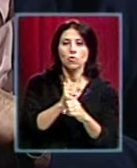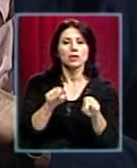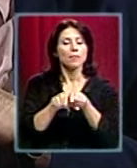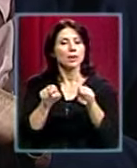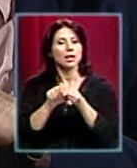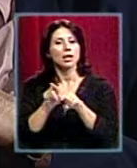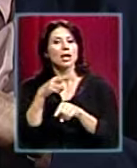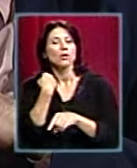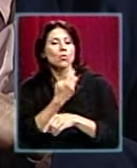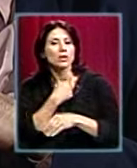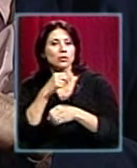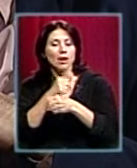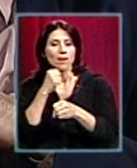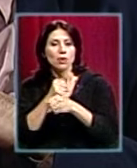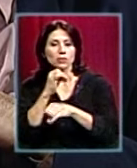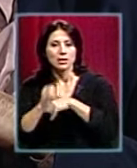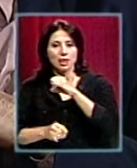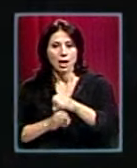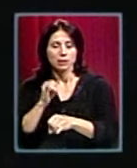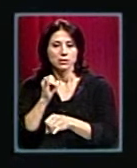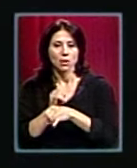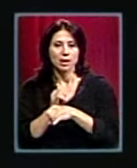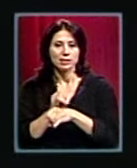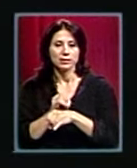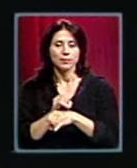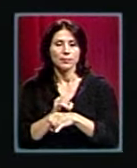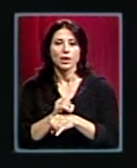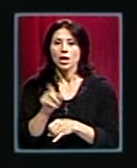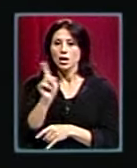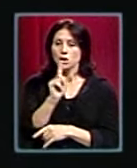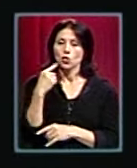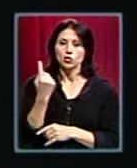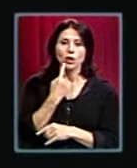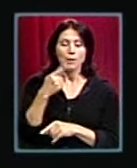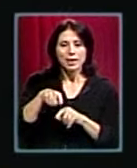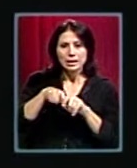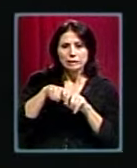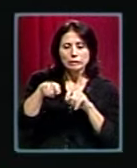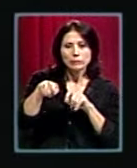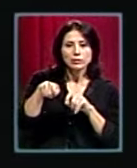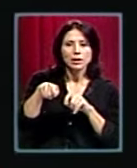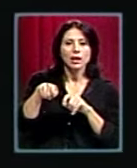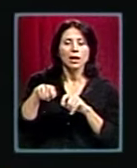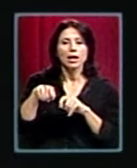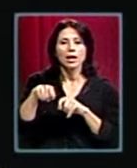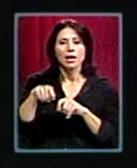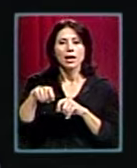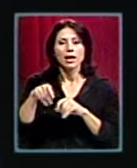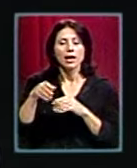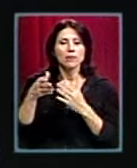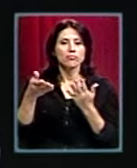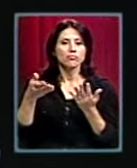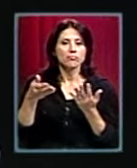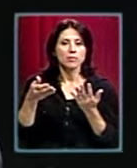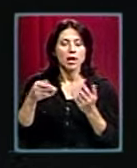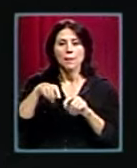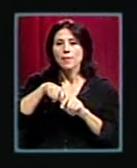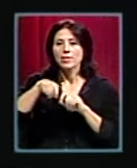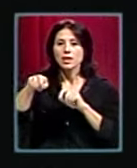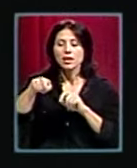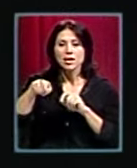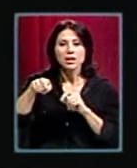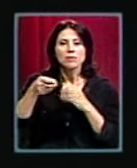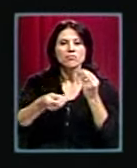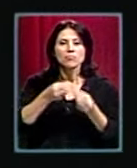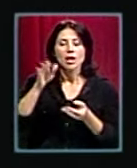realizar internacionalmente. Acá y no solamente en métricas en medir la reducción